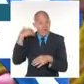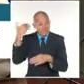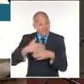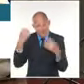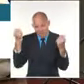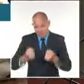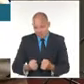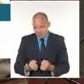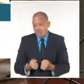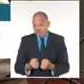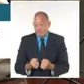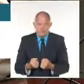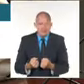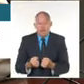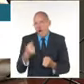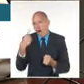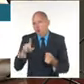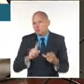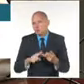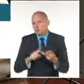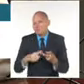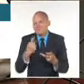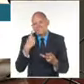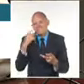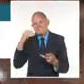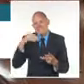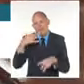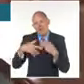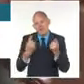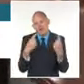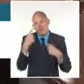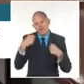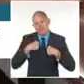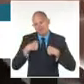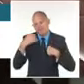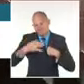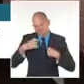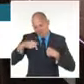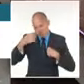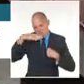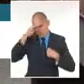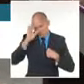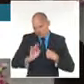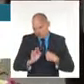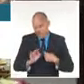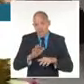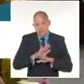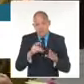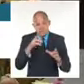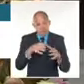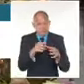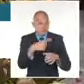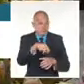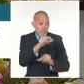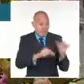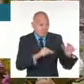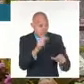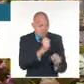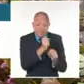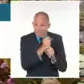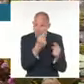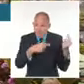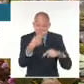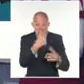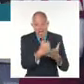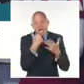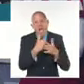Estados Unidos, sino también a deficiencias propias, por lo que la movilización de los trabajadores en la batalla económica es tema esencial de debate